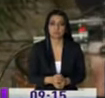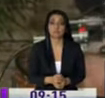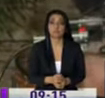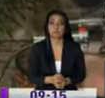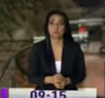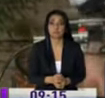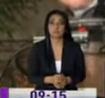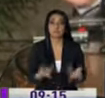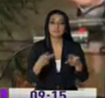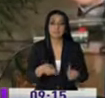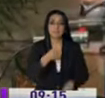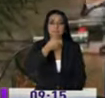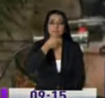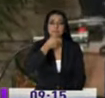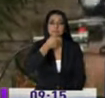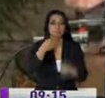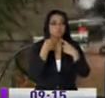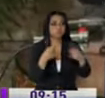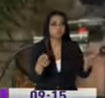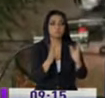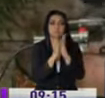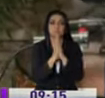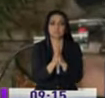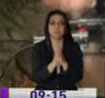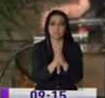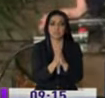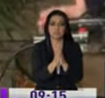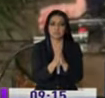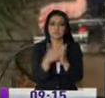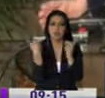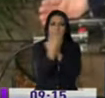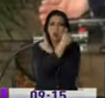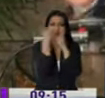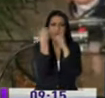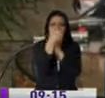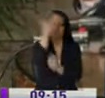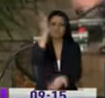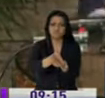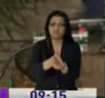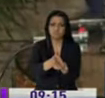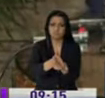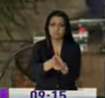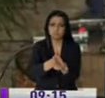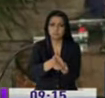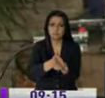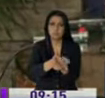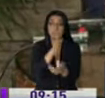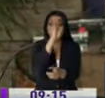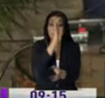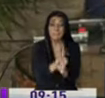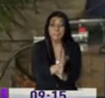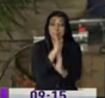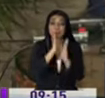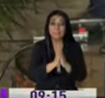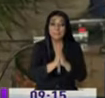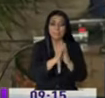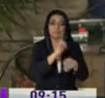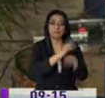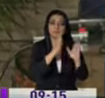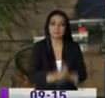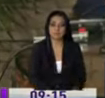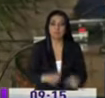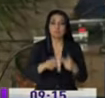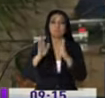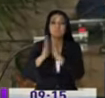y a la prensa en general, no nos dejemos desviar. Lo que hay que hacer es exigirle al fiscal y al